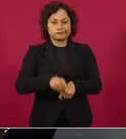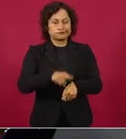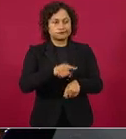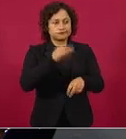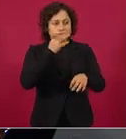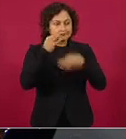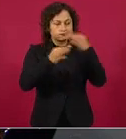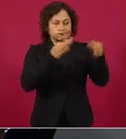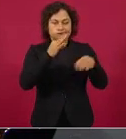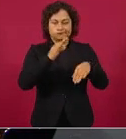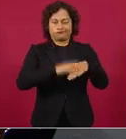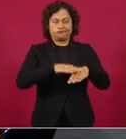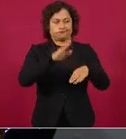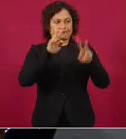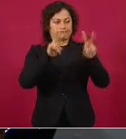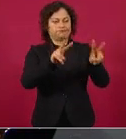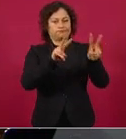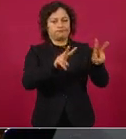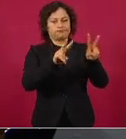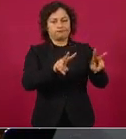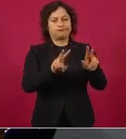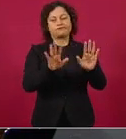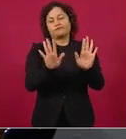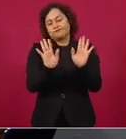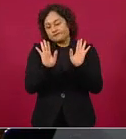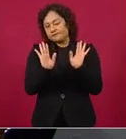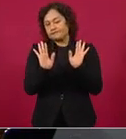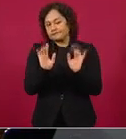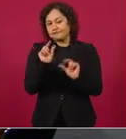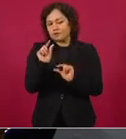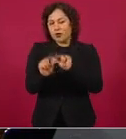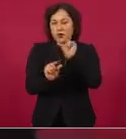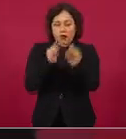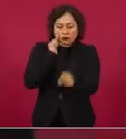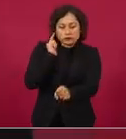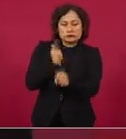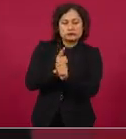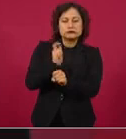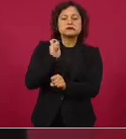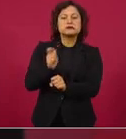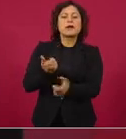ahí va a ir saliendo quién pagó, si es que hubo